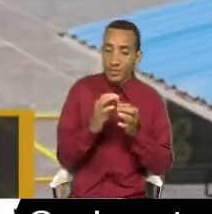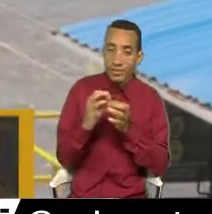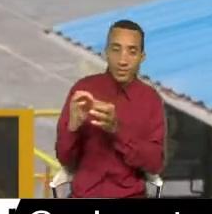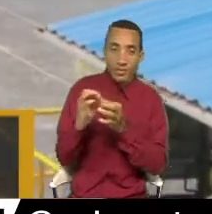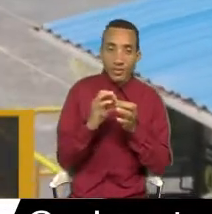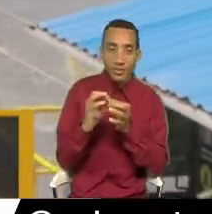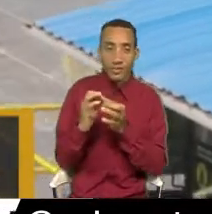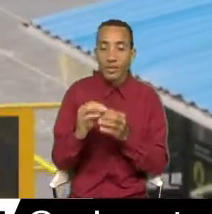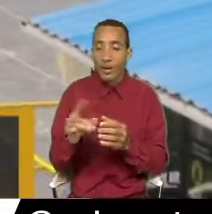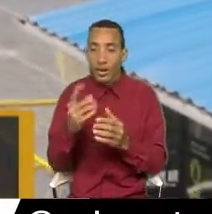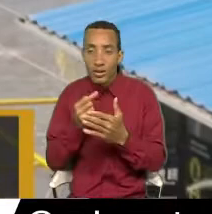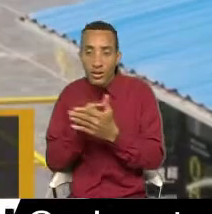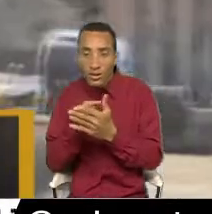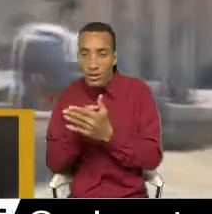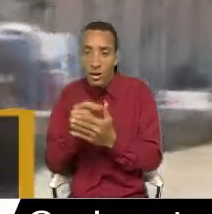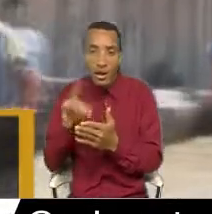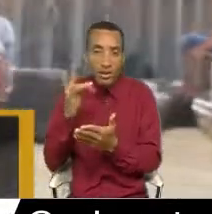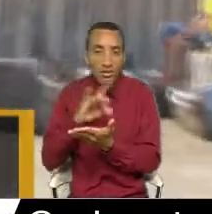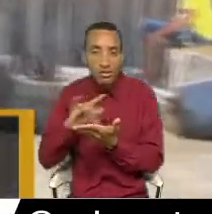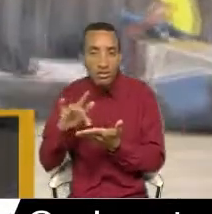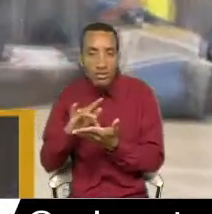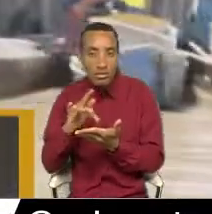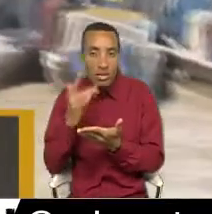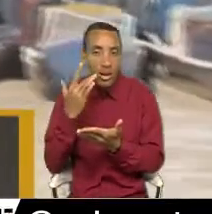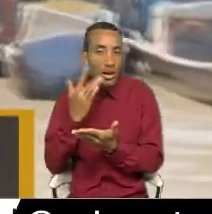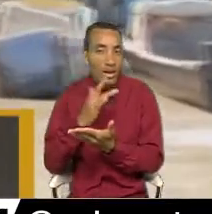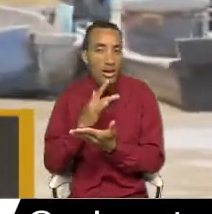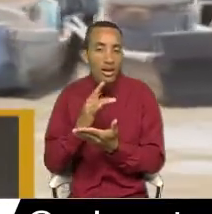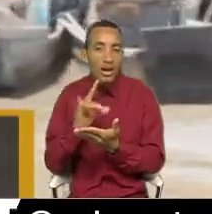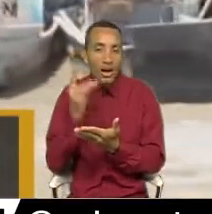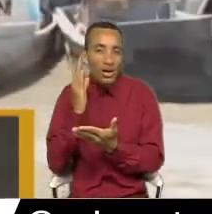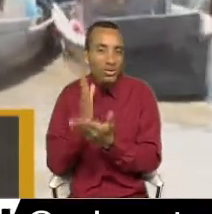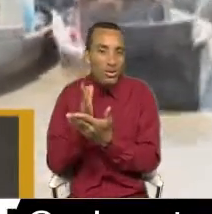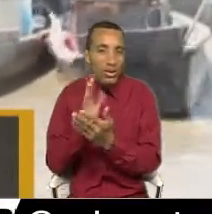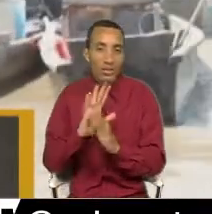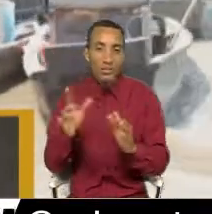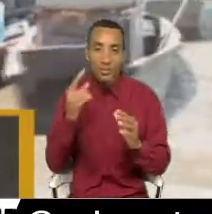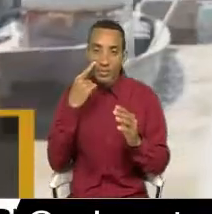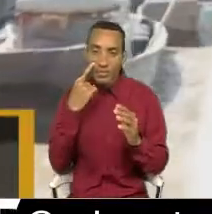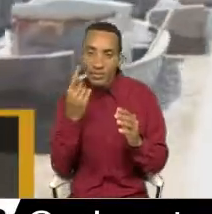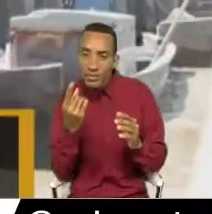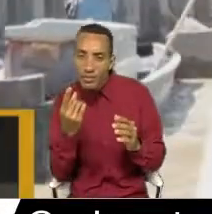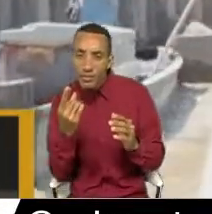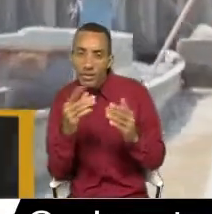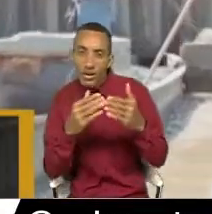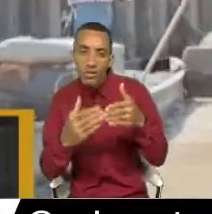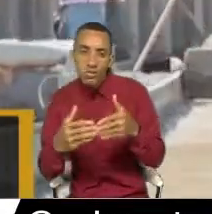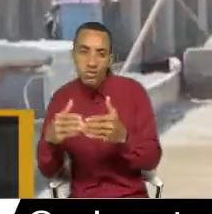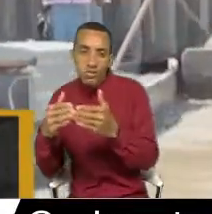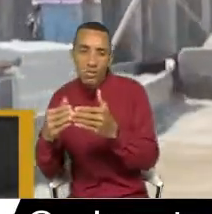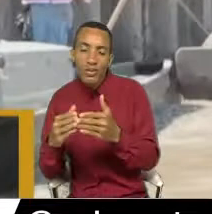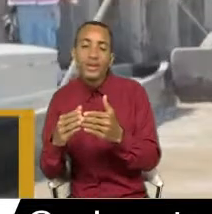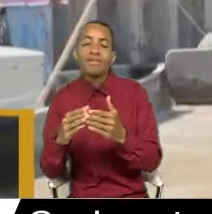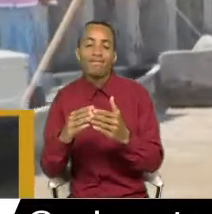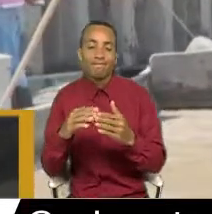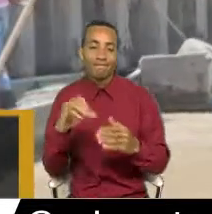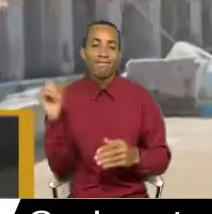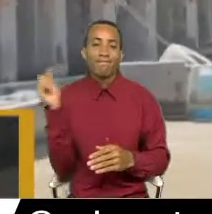del Riesgo, el cual evidencia que la situación que se está presentando en el muelle fluvial presenta